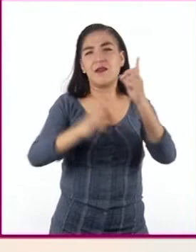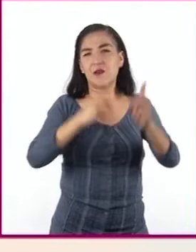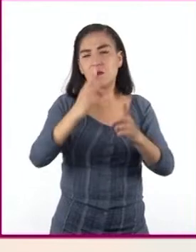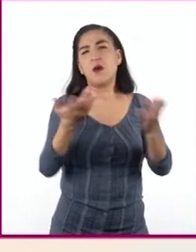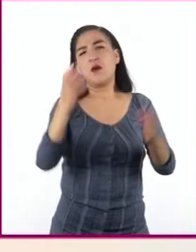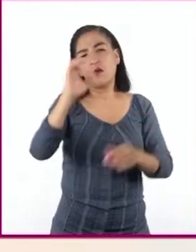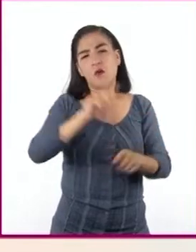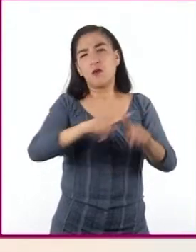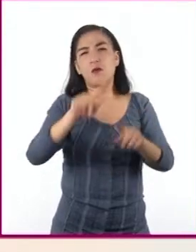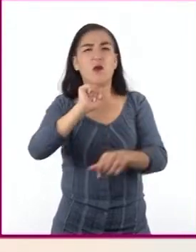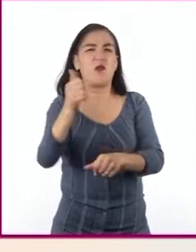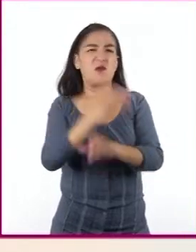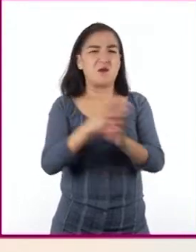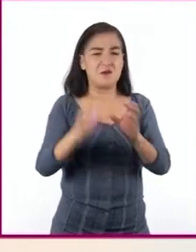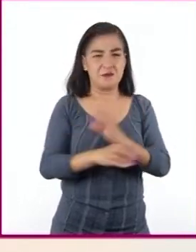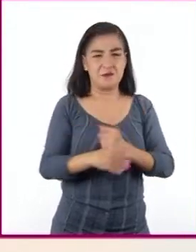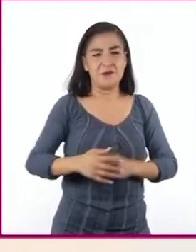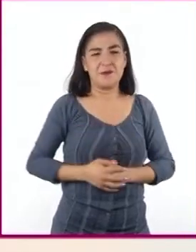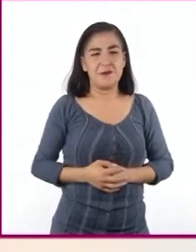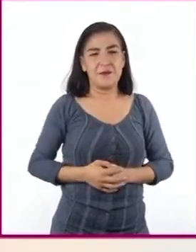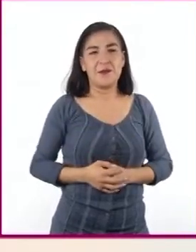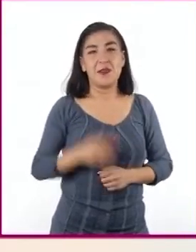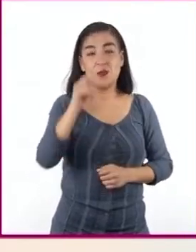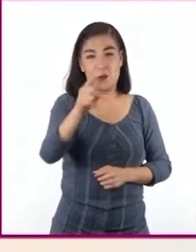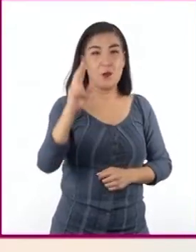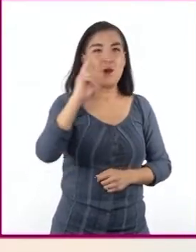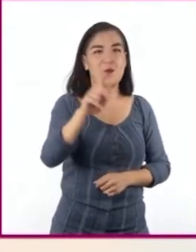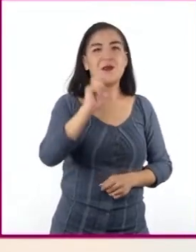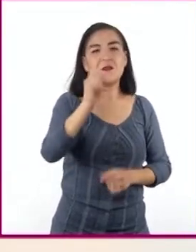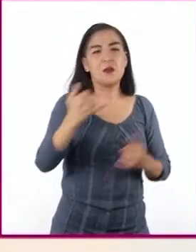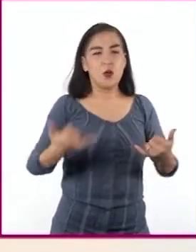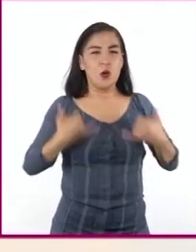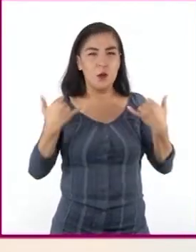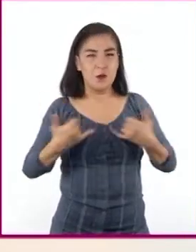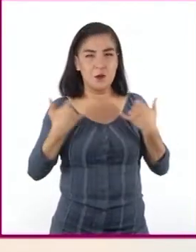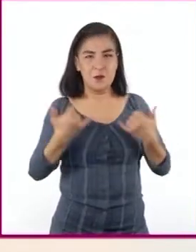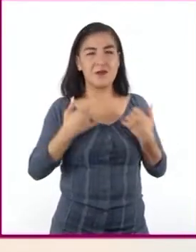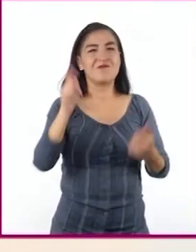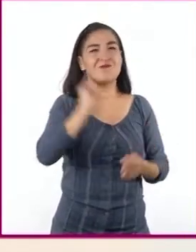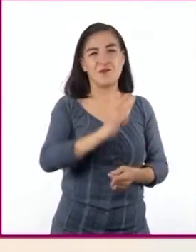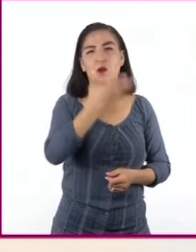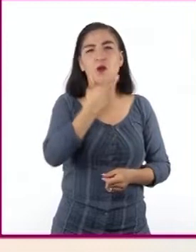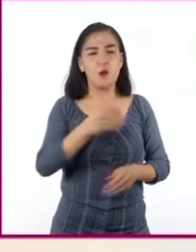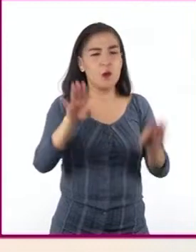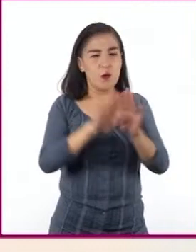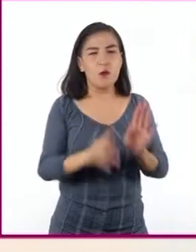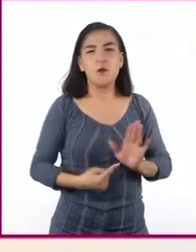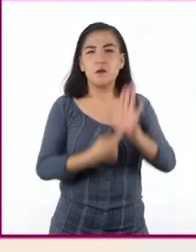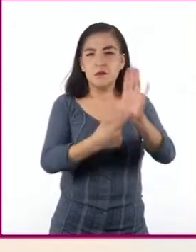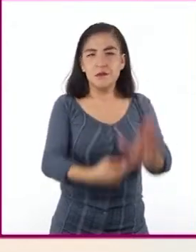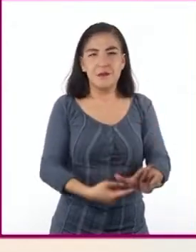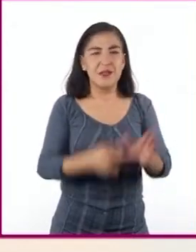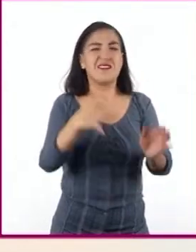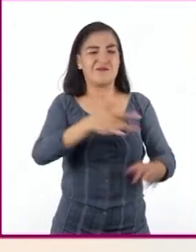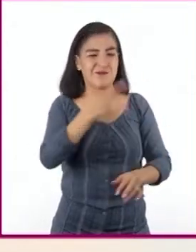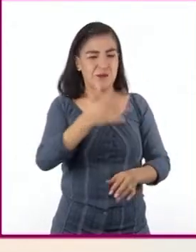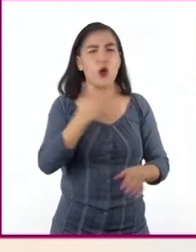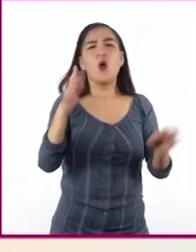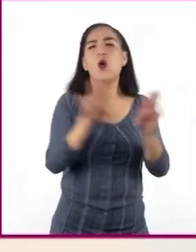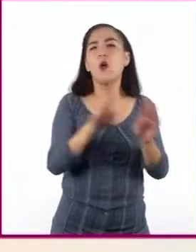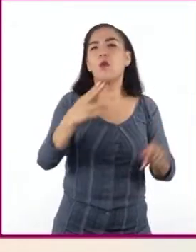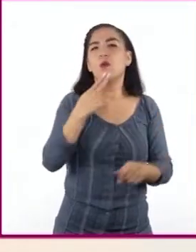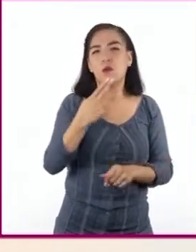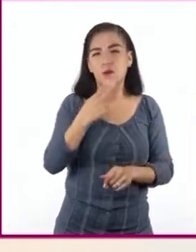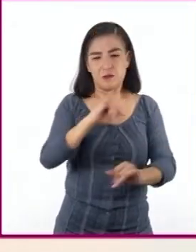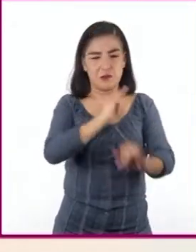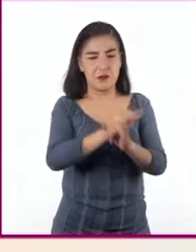Como vieron y escucharon, las y los estudiantes manifestaron de qué forma usan las redes sociales y los medios